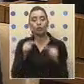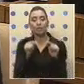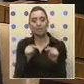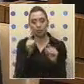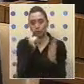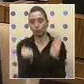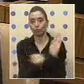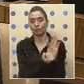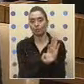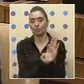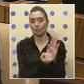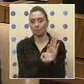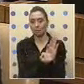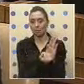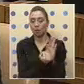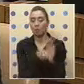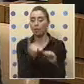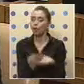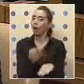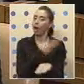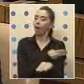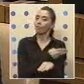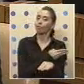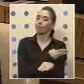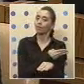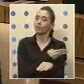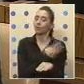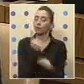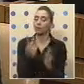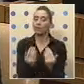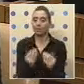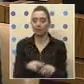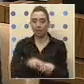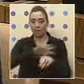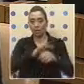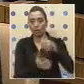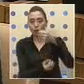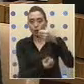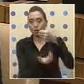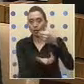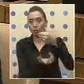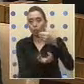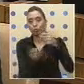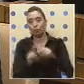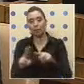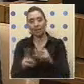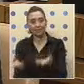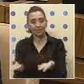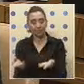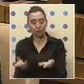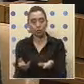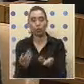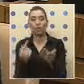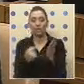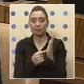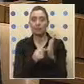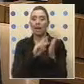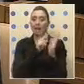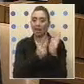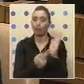impronta. Pero hay un paso previo, los recursos necesarios para aquello. Y esa es la legitimidad de la